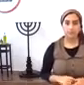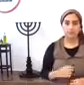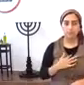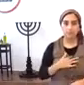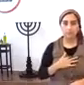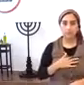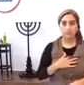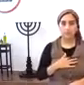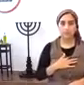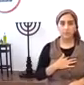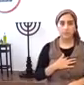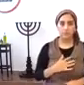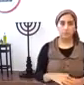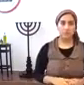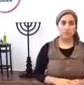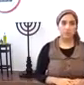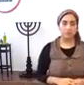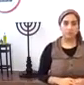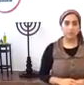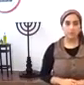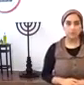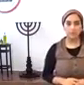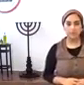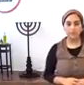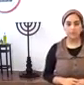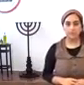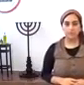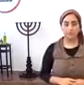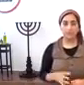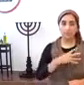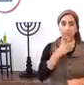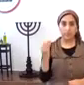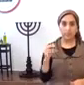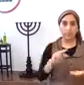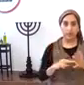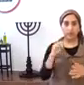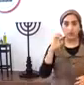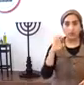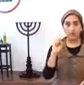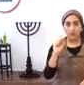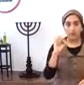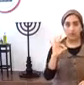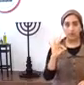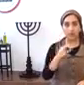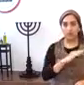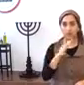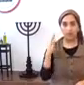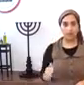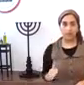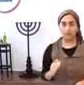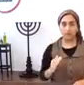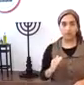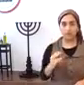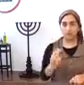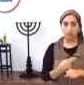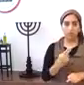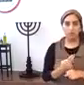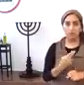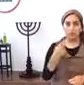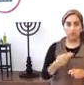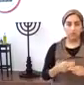tan rápido mi hijo? Y él dijo porque Yahweh tu Elohim lo trae a mí. Entonces Esaf nunca